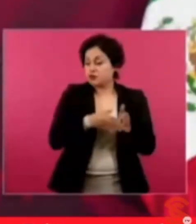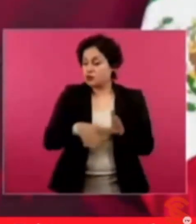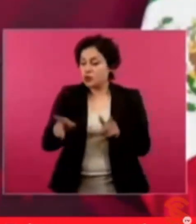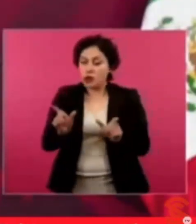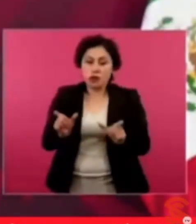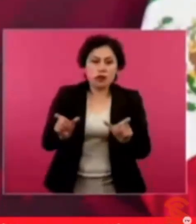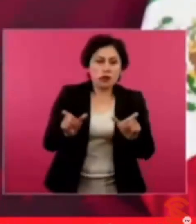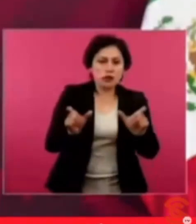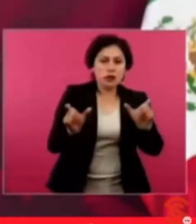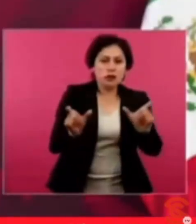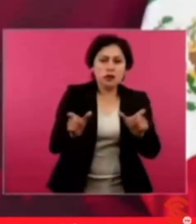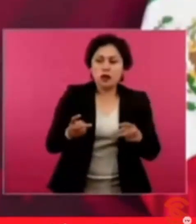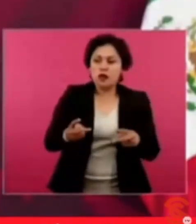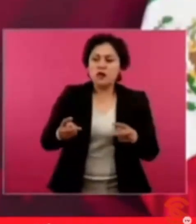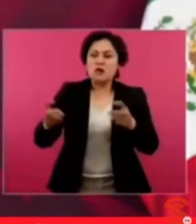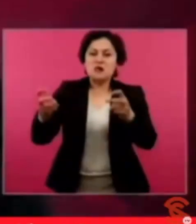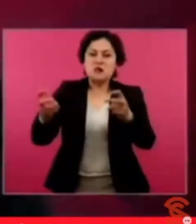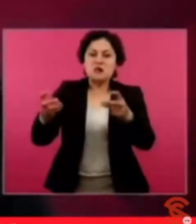huachicol.